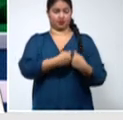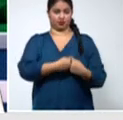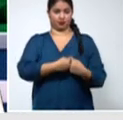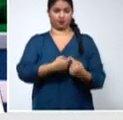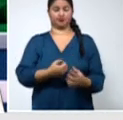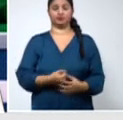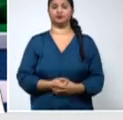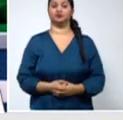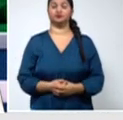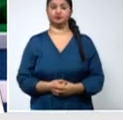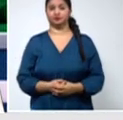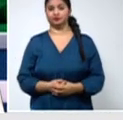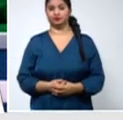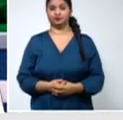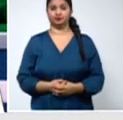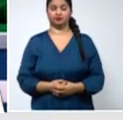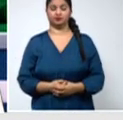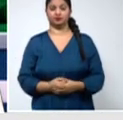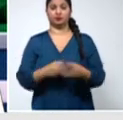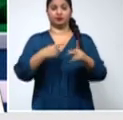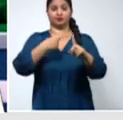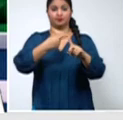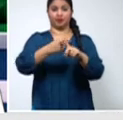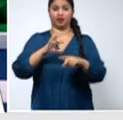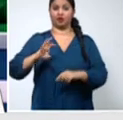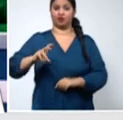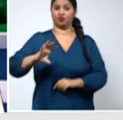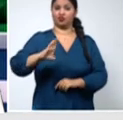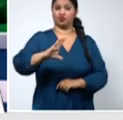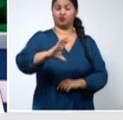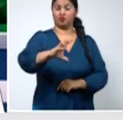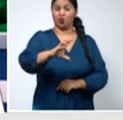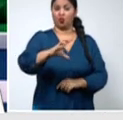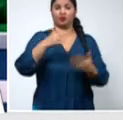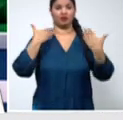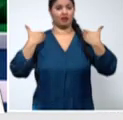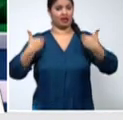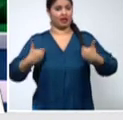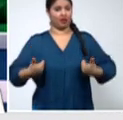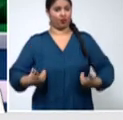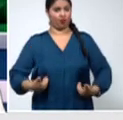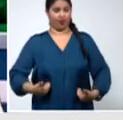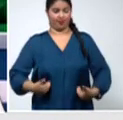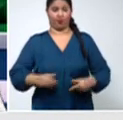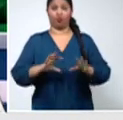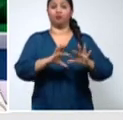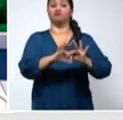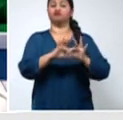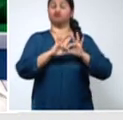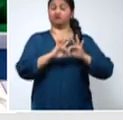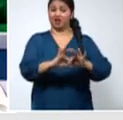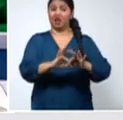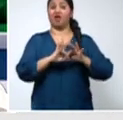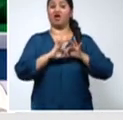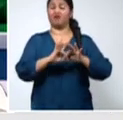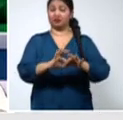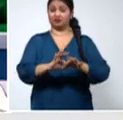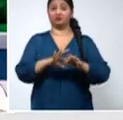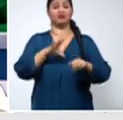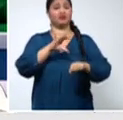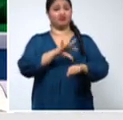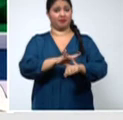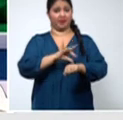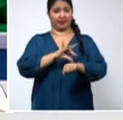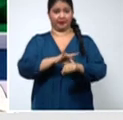tumor maligno con varias metástasis que hacían una persona muy vulnerable a